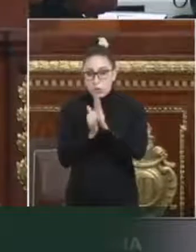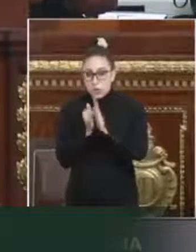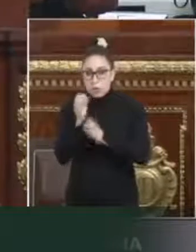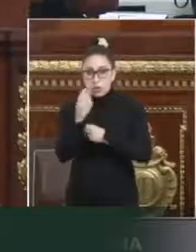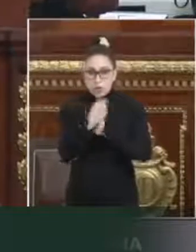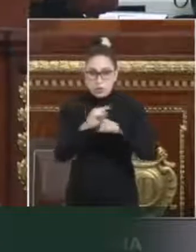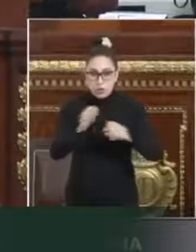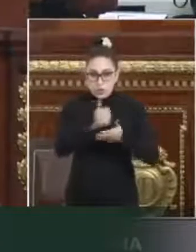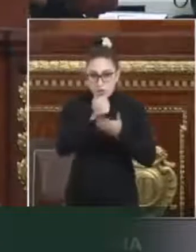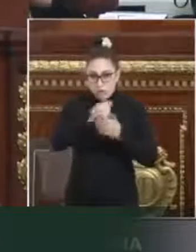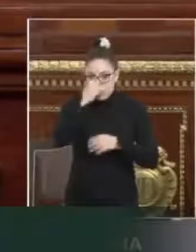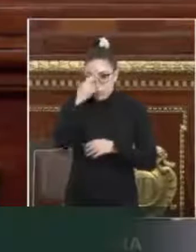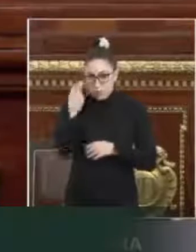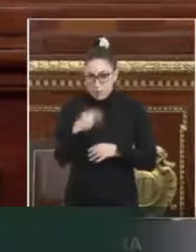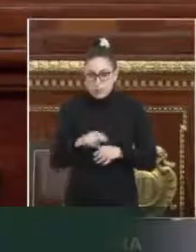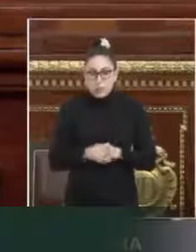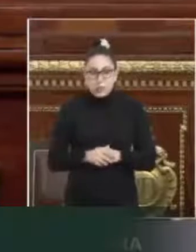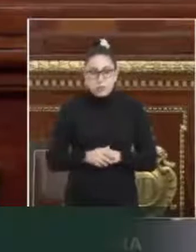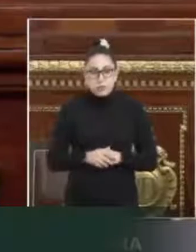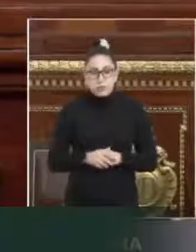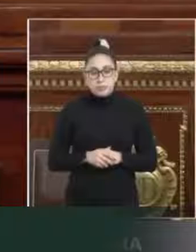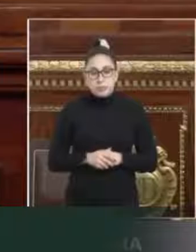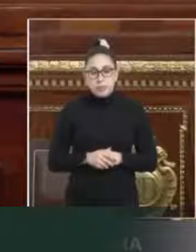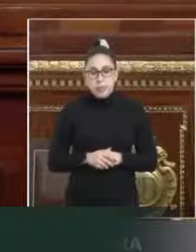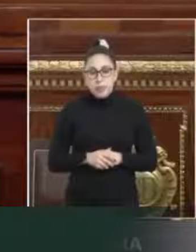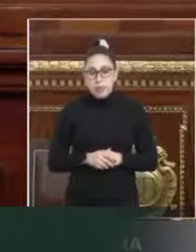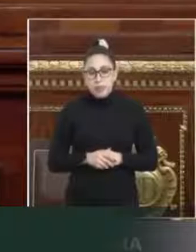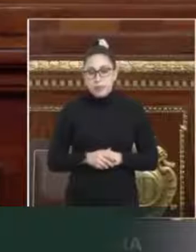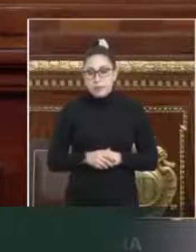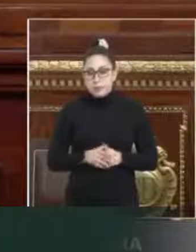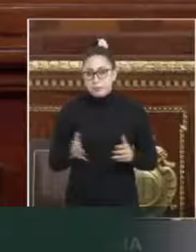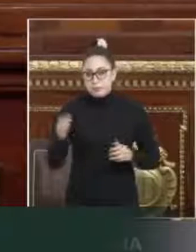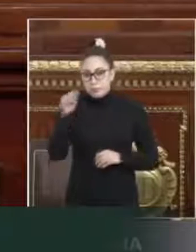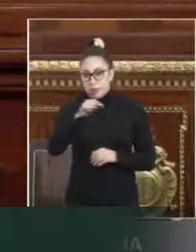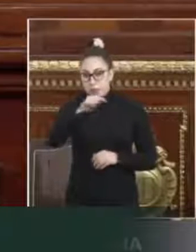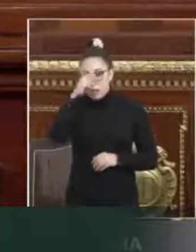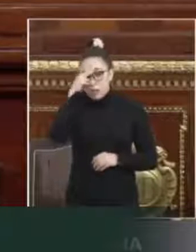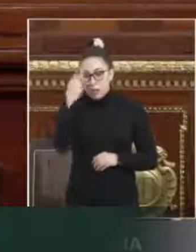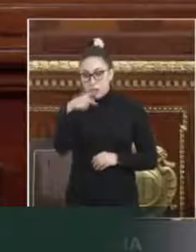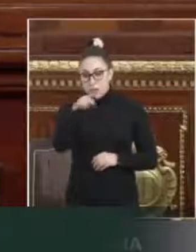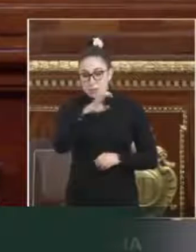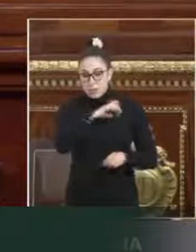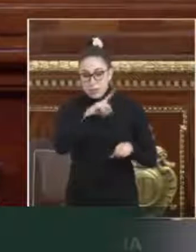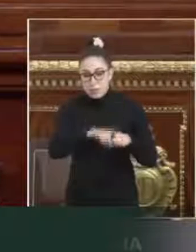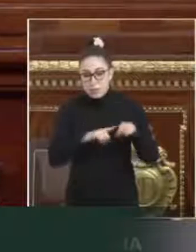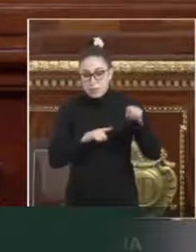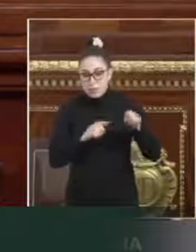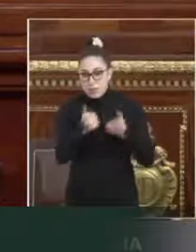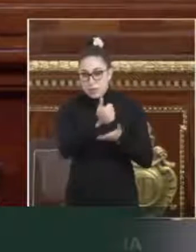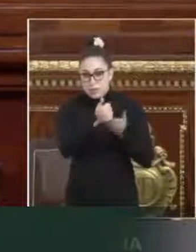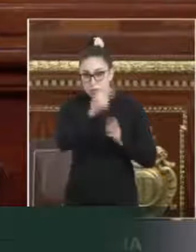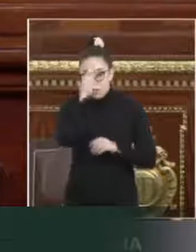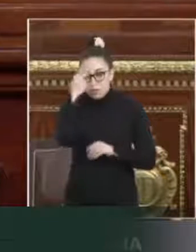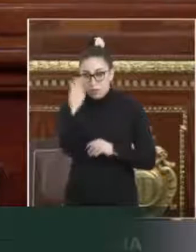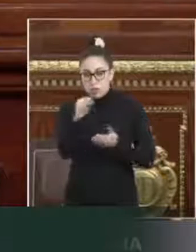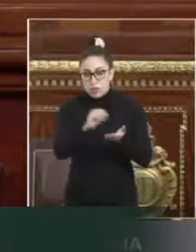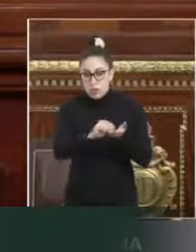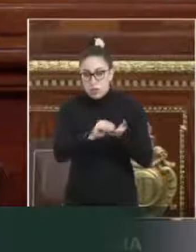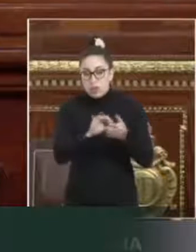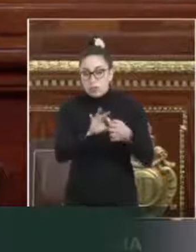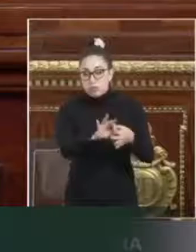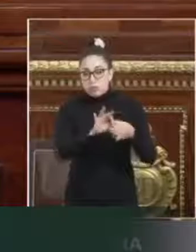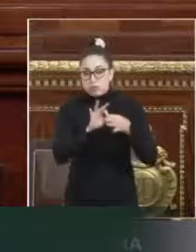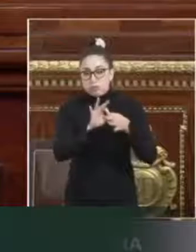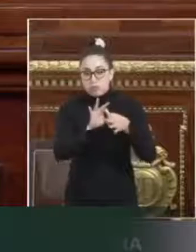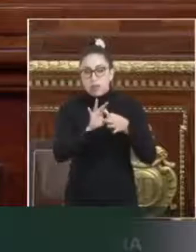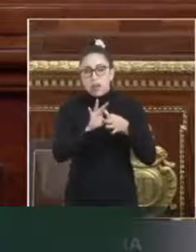en las familias, ejercidas desde los padres y las madres hacia sus hijas e hijos, con las que les impongan criterios o condiciones que de forma explícita